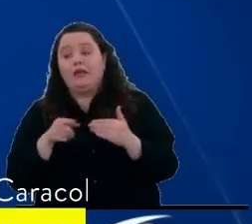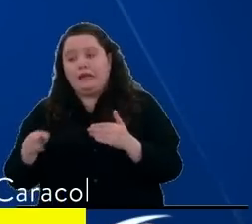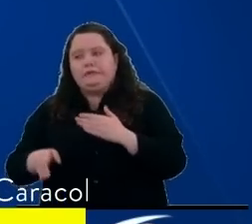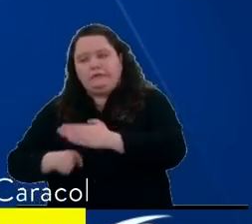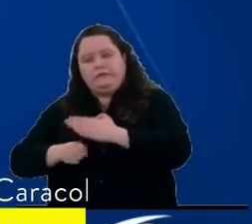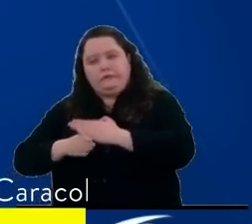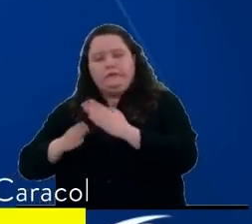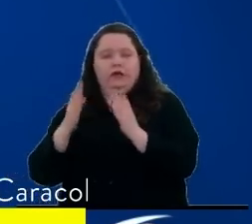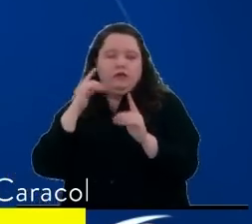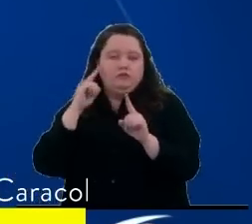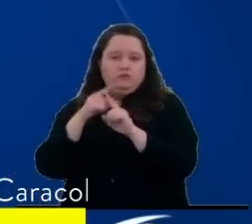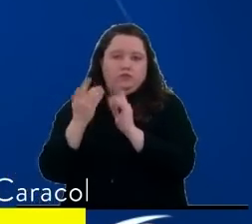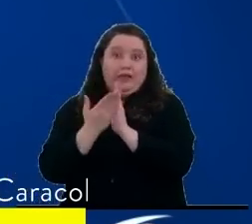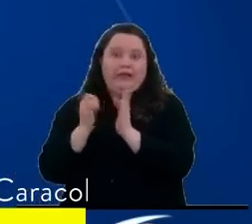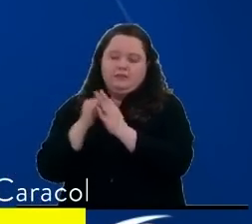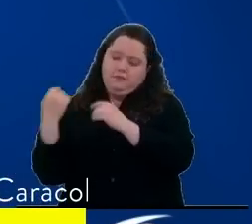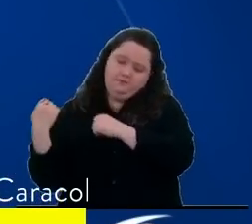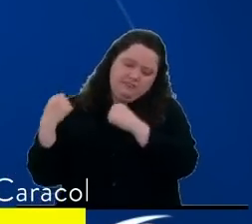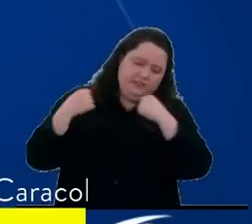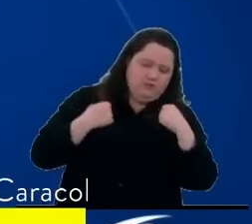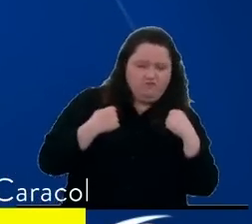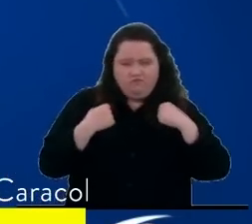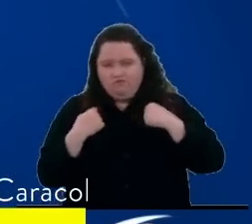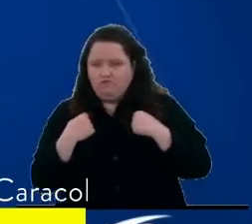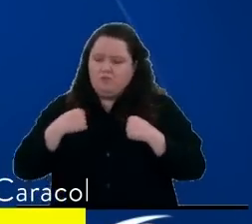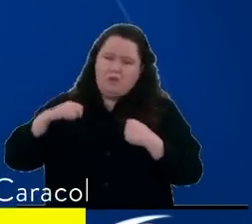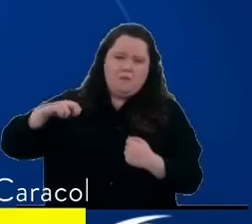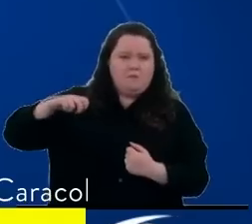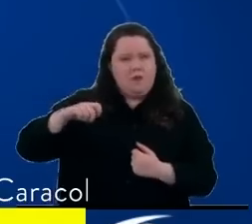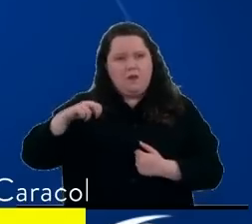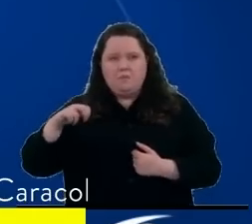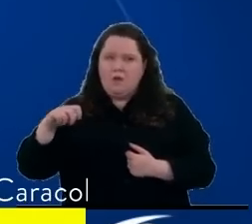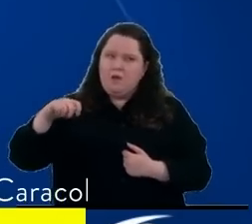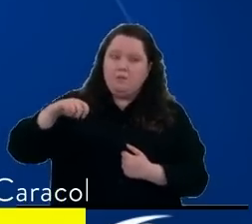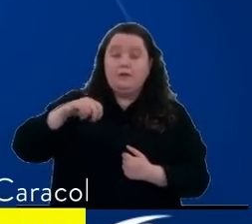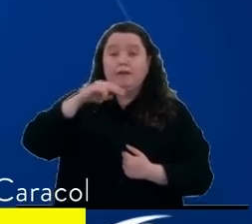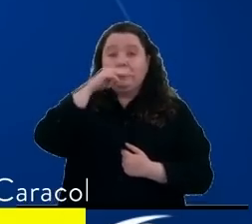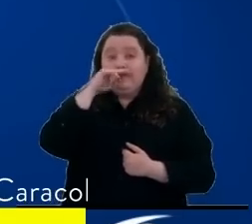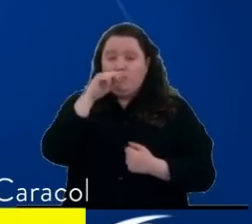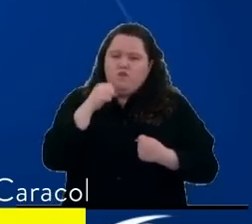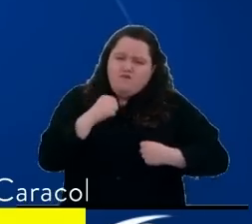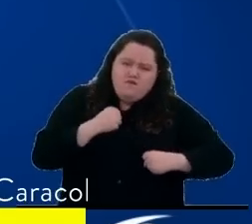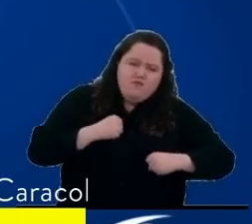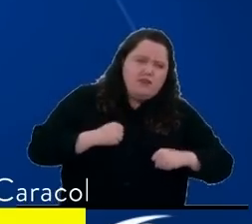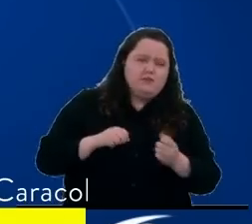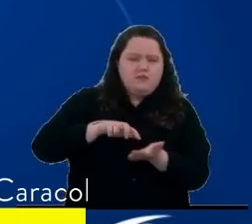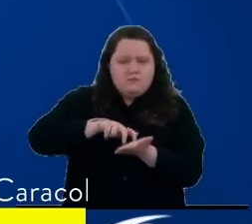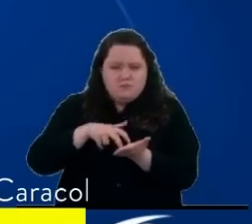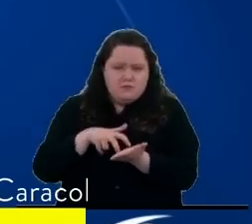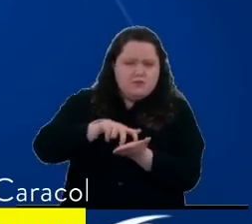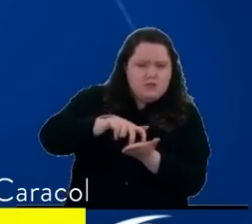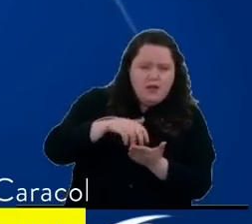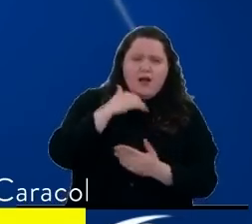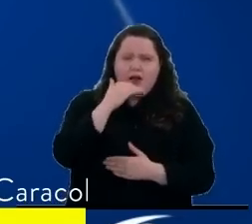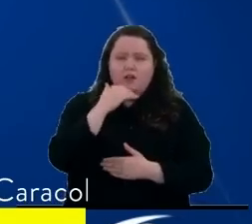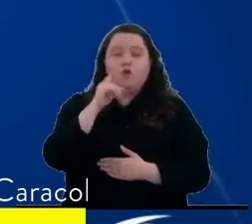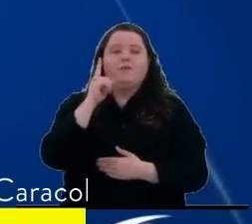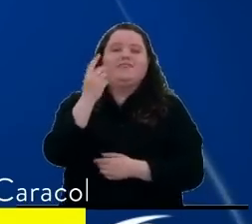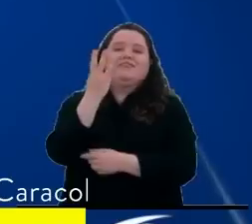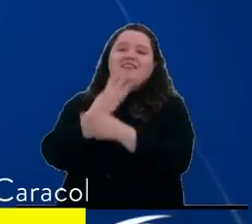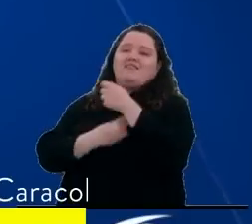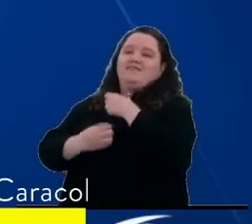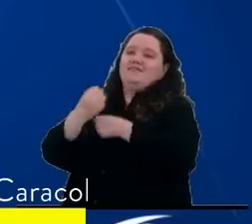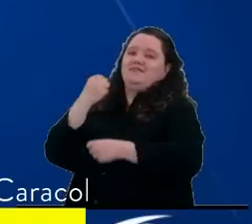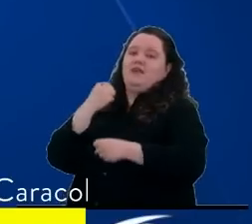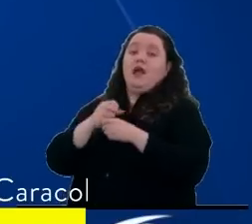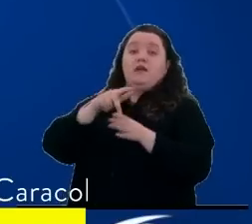seguir estudiando. Con dificultad inicia en el recorrido. Edwin hace su mayor esfuerzo para caminar, pues hace 3 años